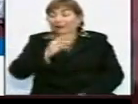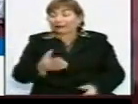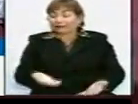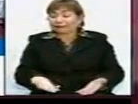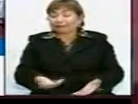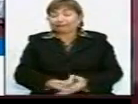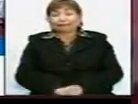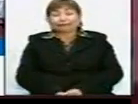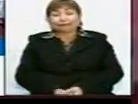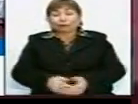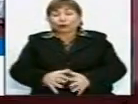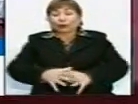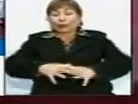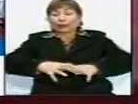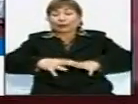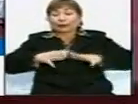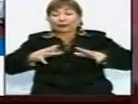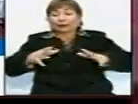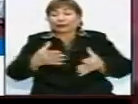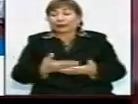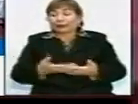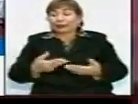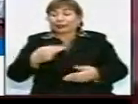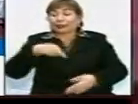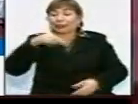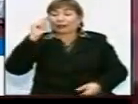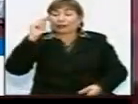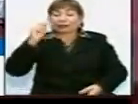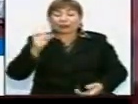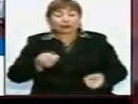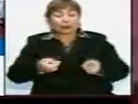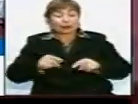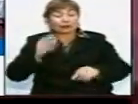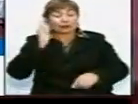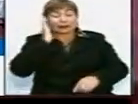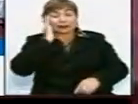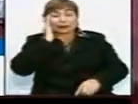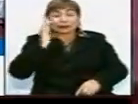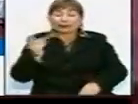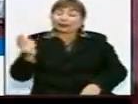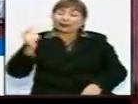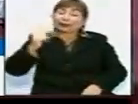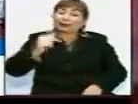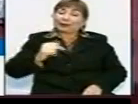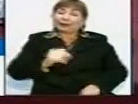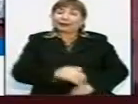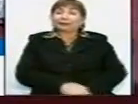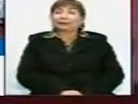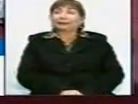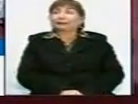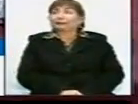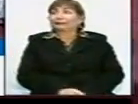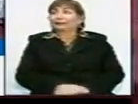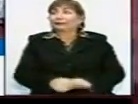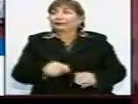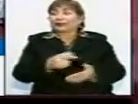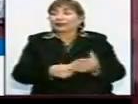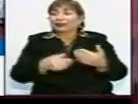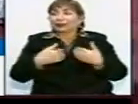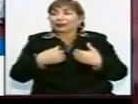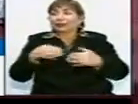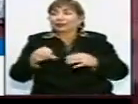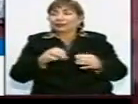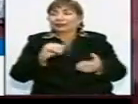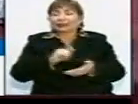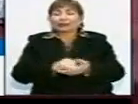una gran represa que recibe el exceso de lluvias en el norte cuando sabemos que van a volver entonces mi pregunta es qué tengo que hacer yo como